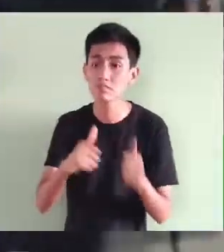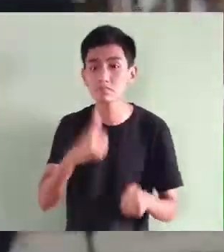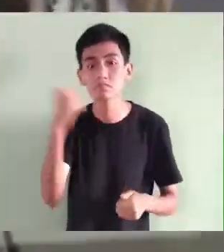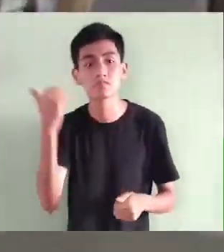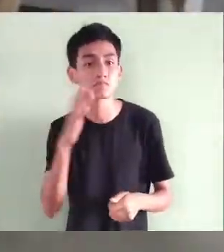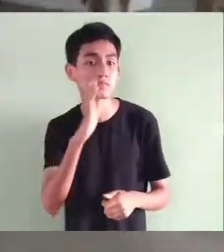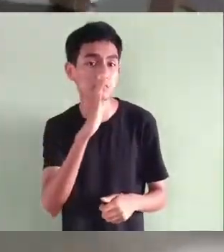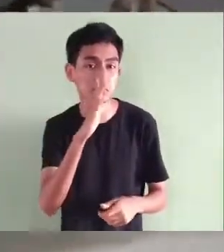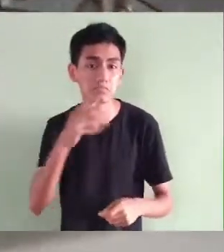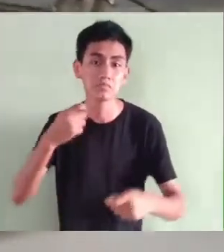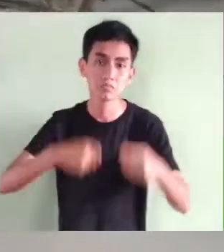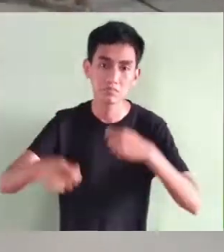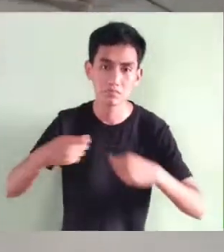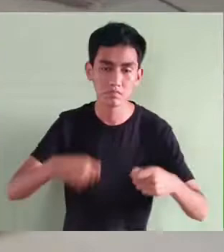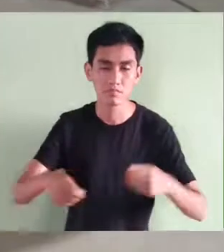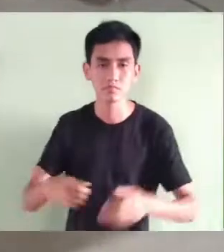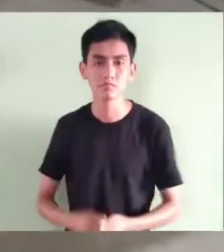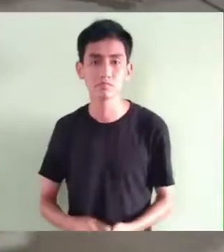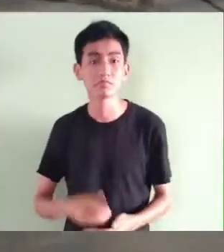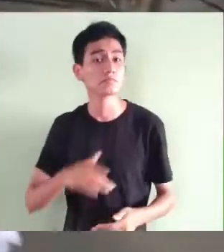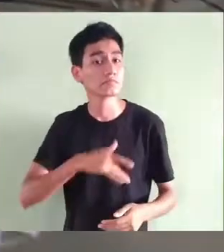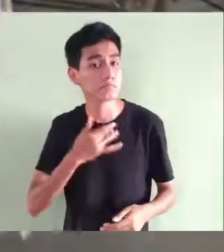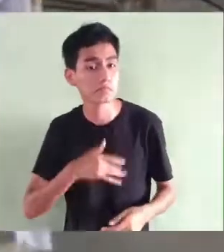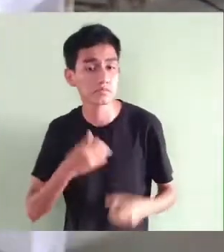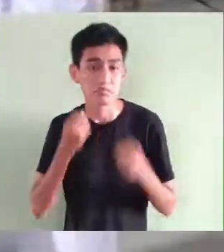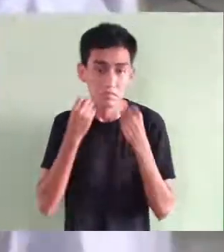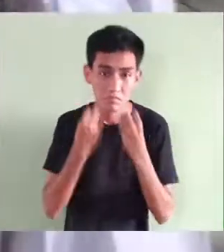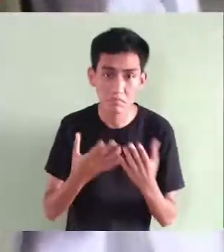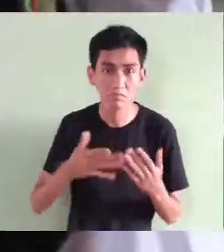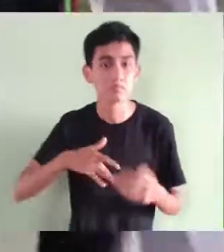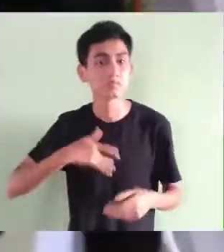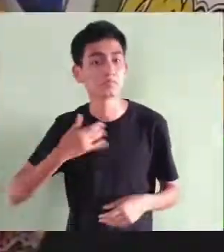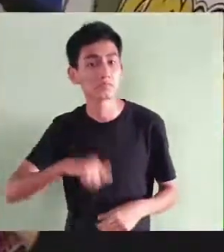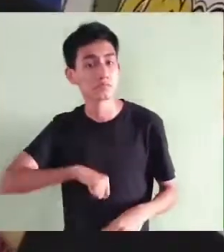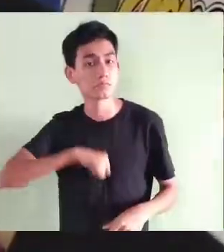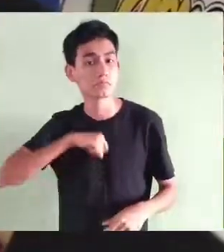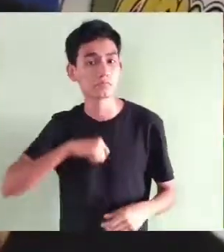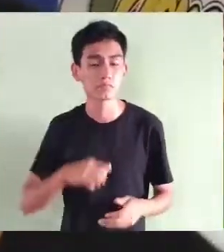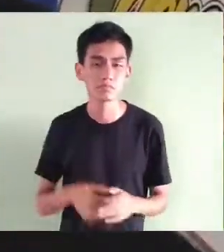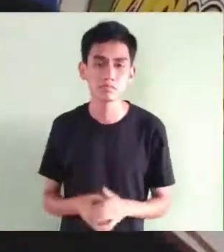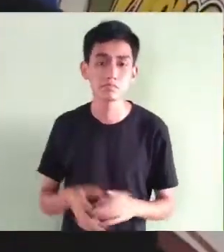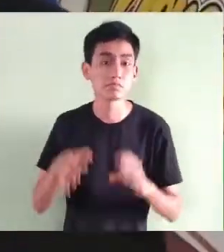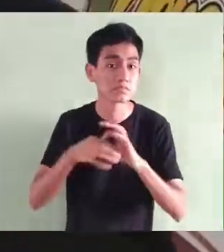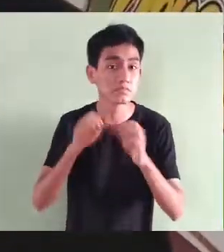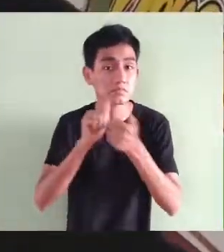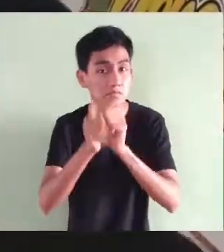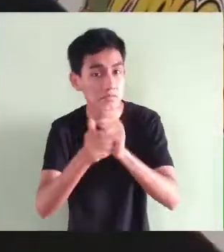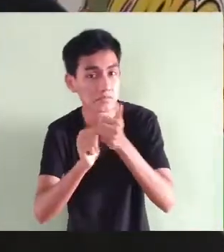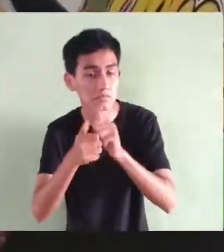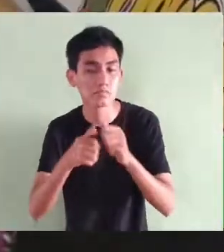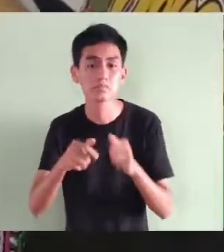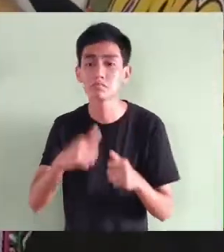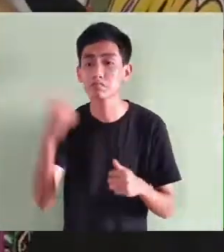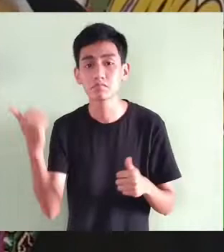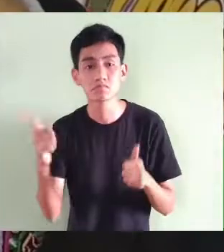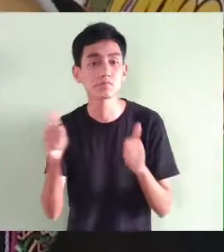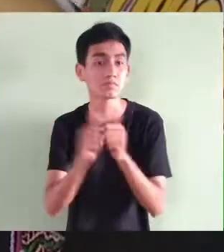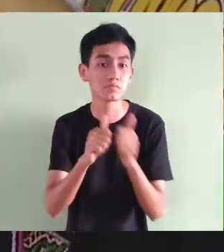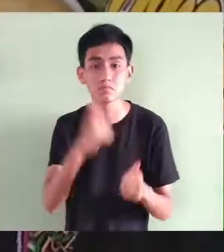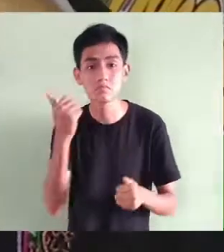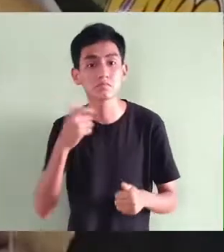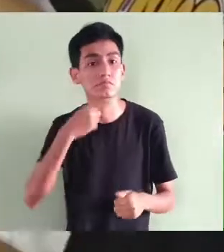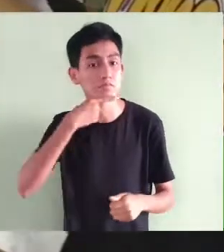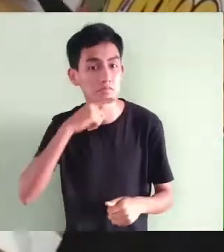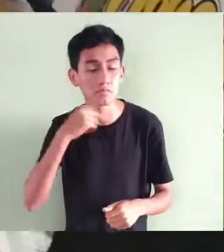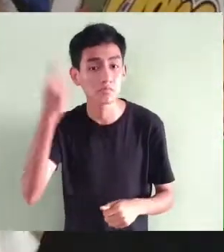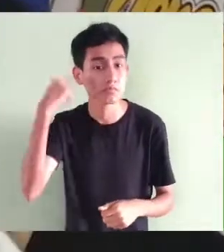las madres emprendedoras. Me siento muy orgulloso de ser el primer puesto, de concursar entre madres